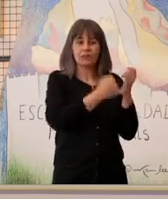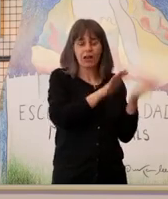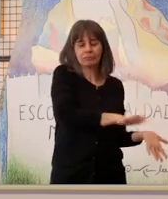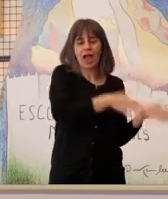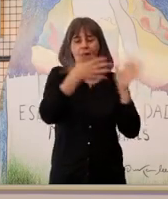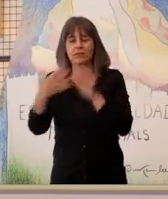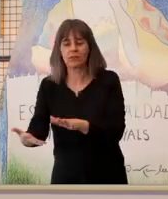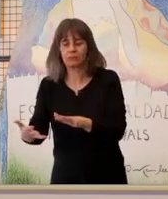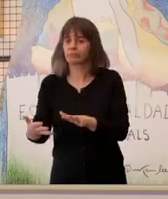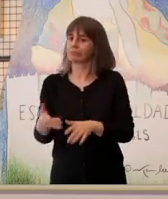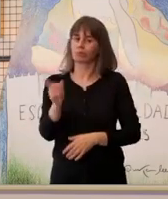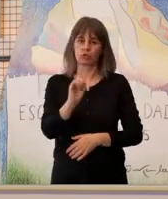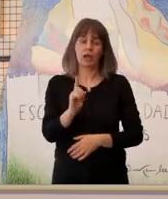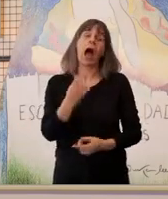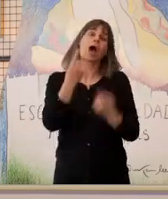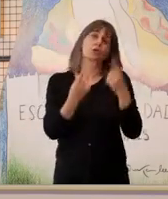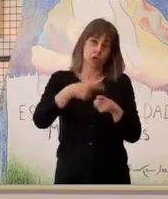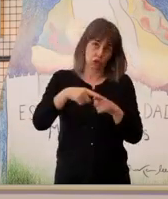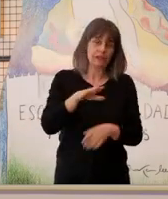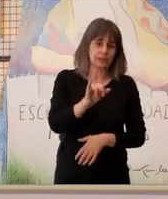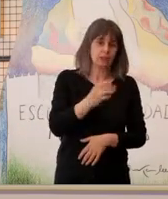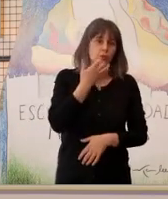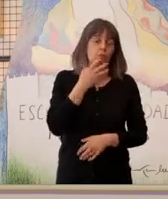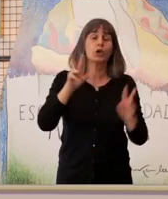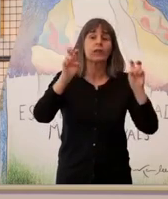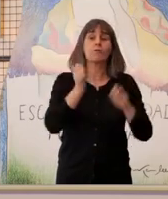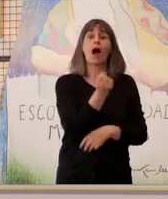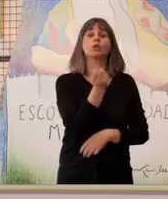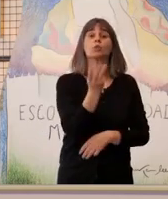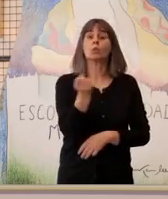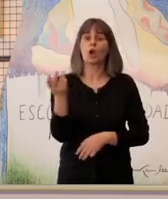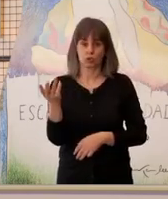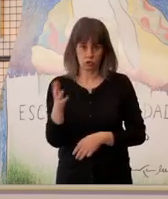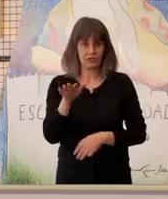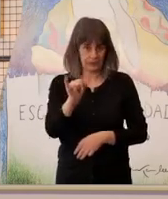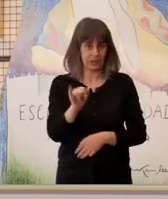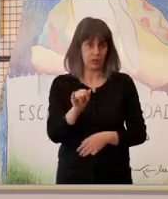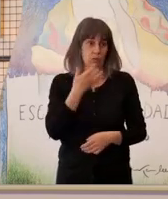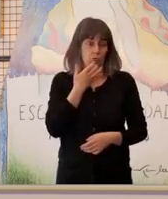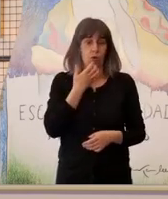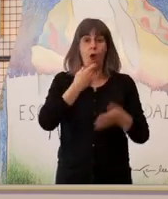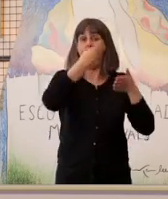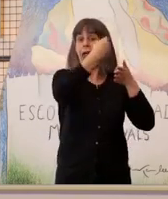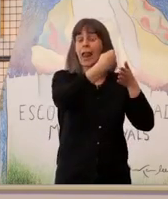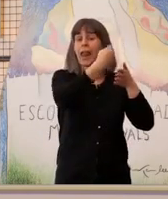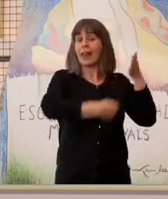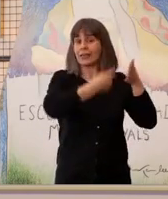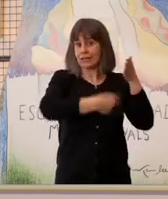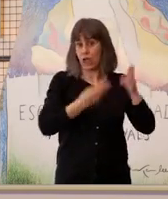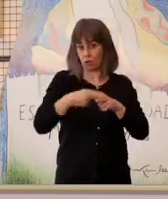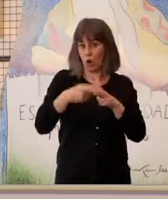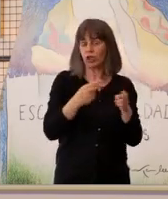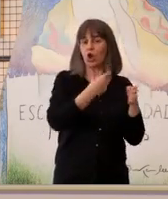algunos aspectos Sí en los cuantitativos sí se han hecho están las mujeres en las listas en